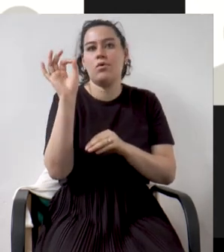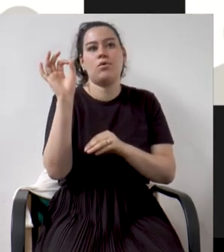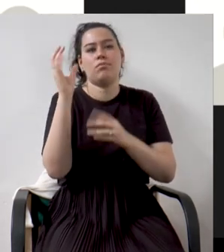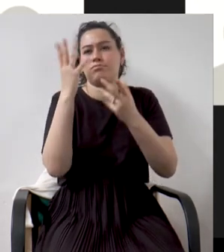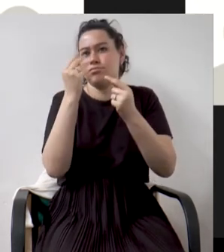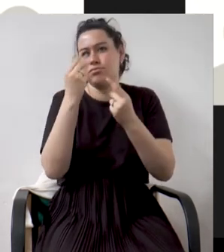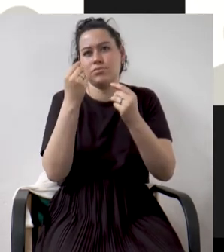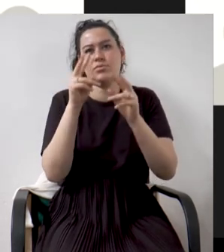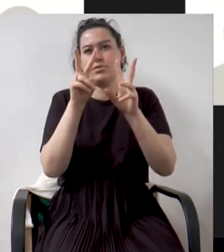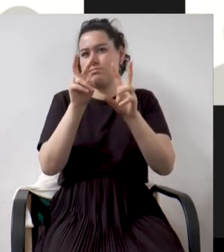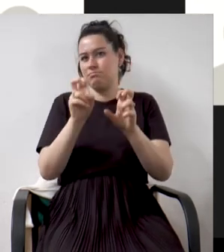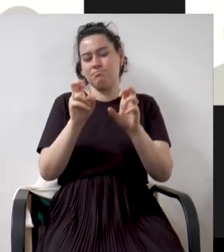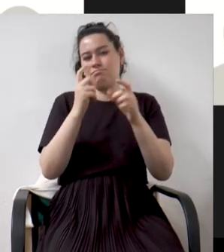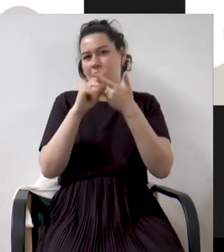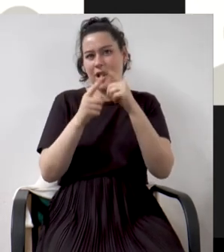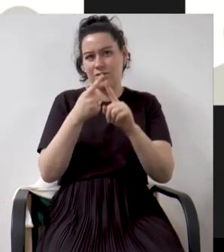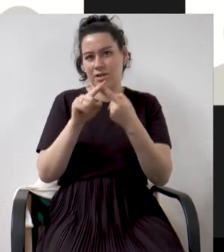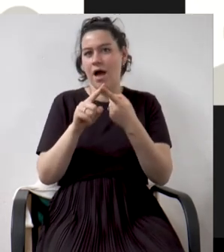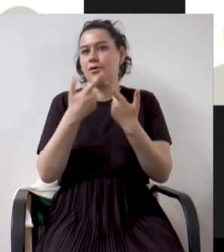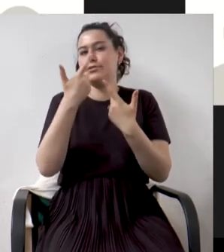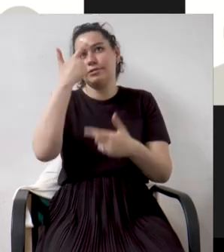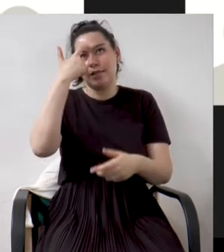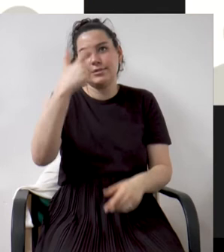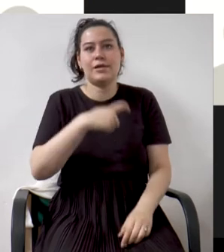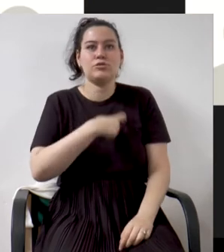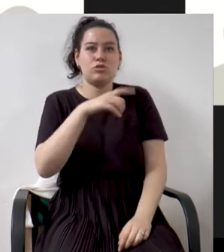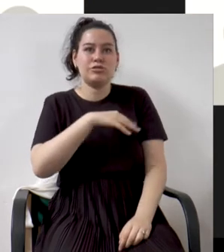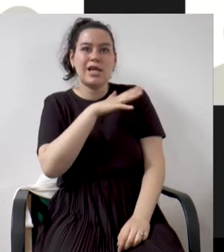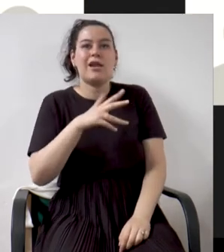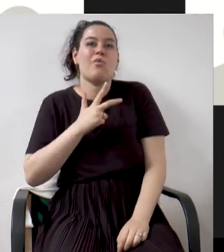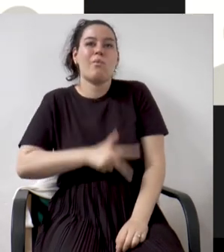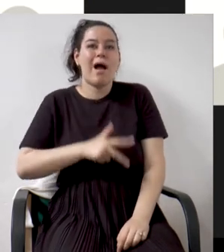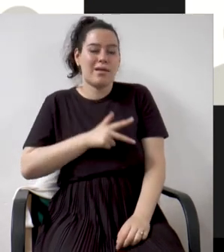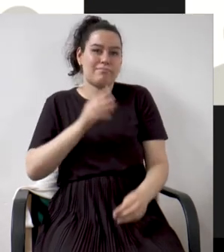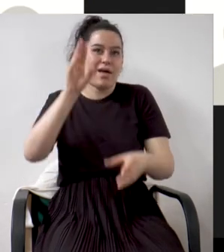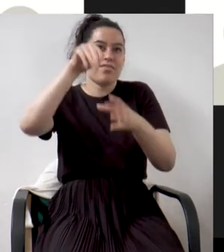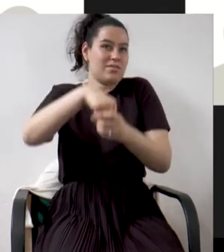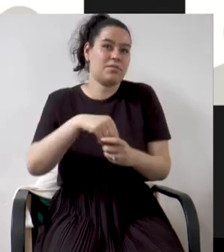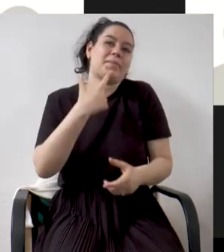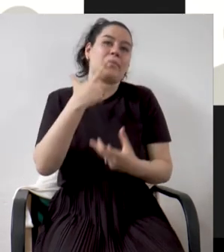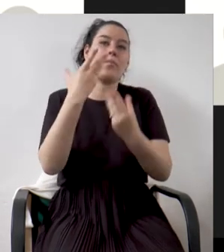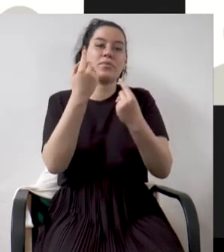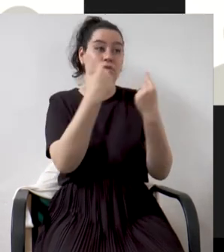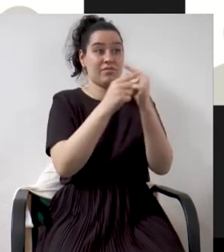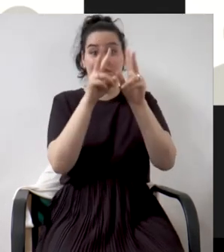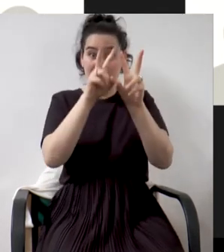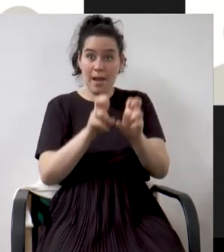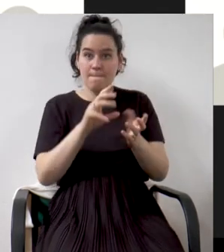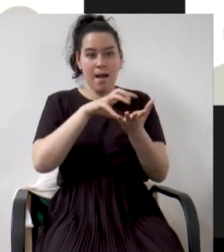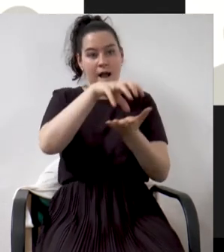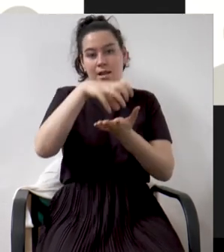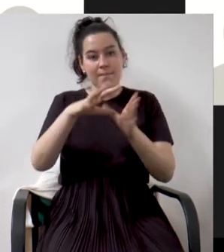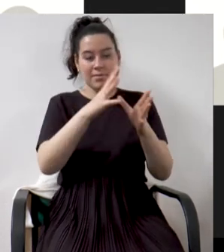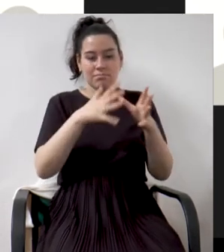digamos, en lo que tiene que ver con las ciencias sociales y humanas, o sea que hay diversas posibilidades que